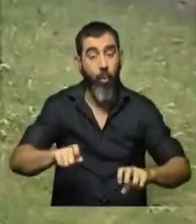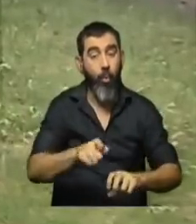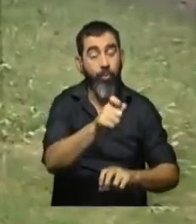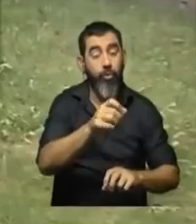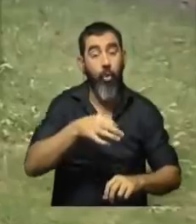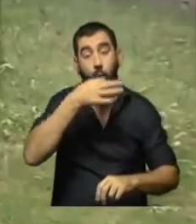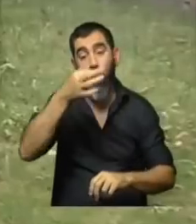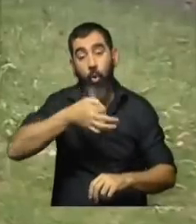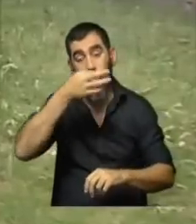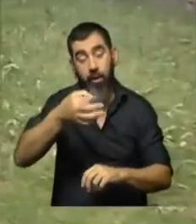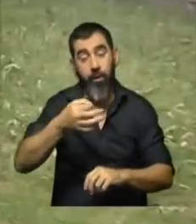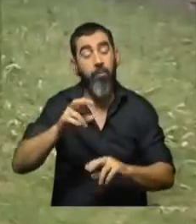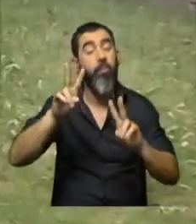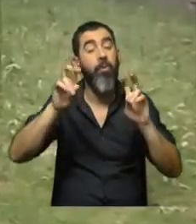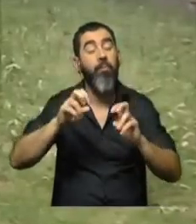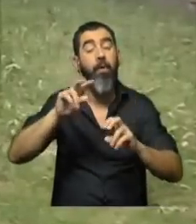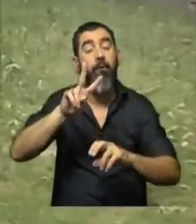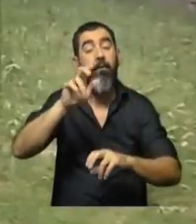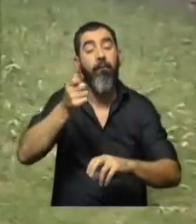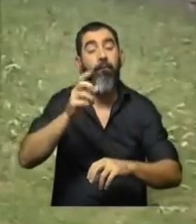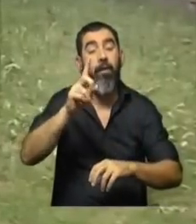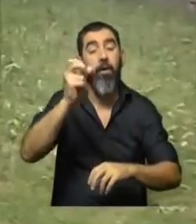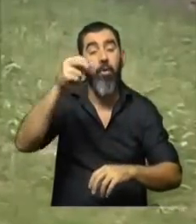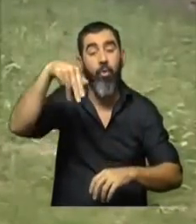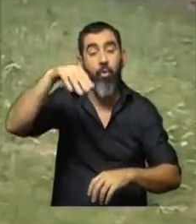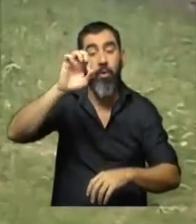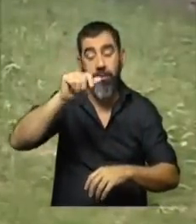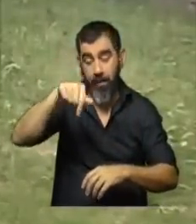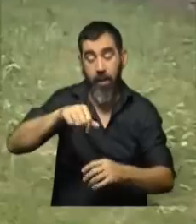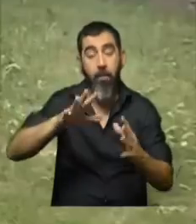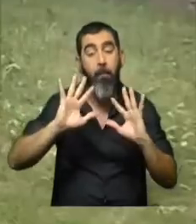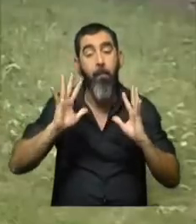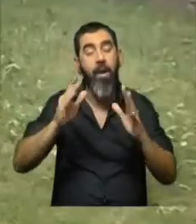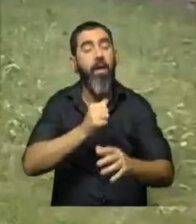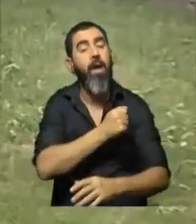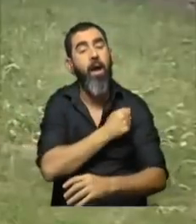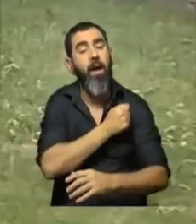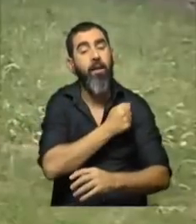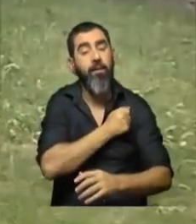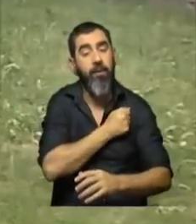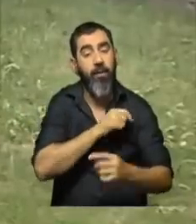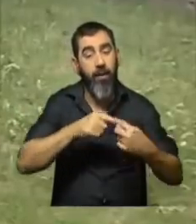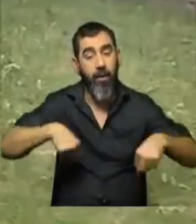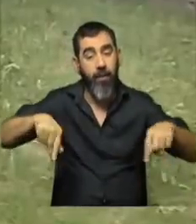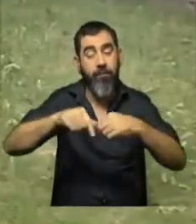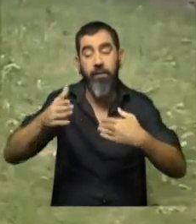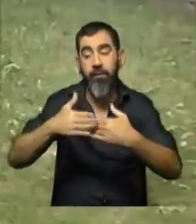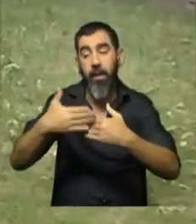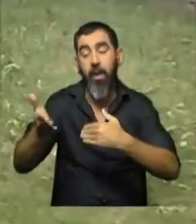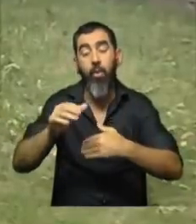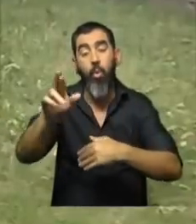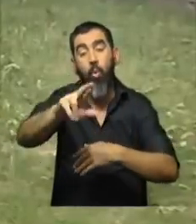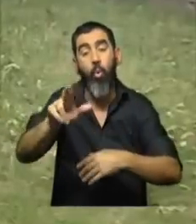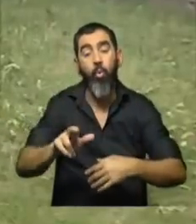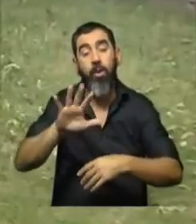oral y público por los vagones. Estamos en el Parque Artigas, contiguo a la Ruta 5,